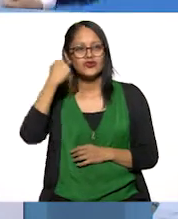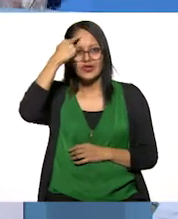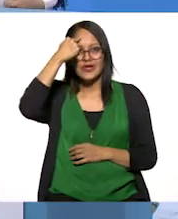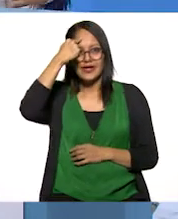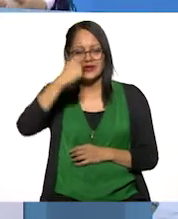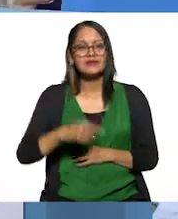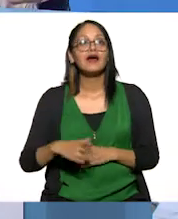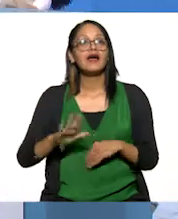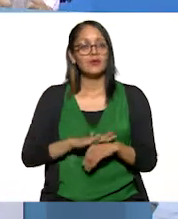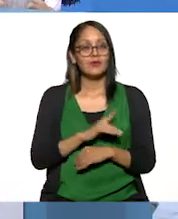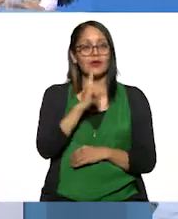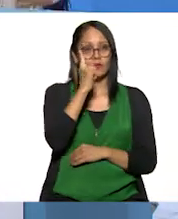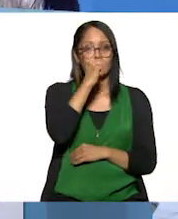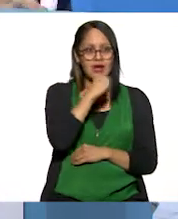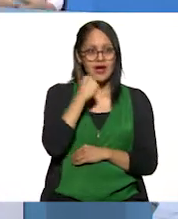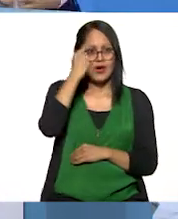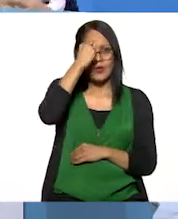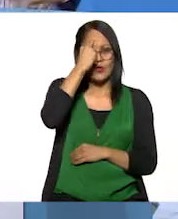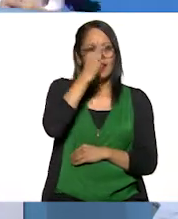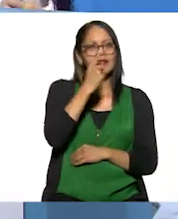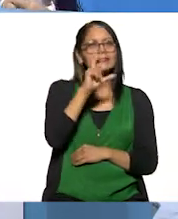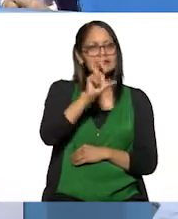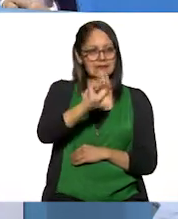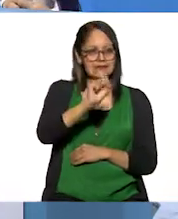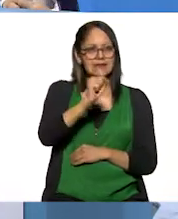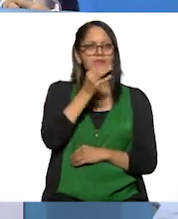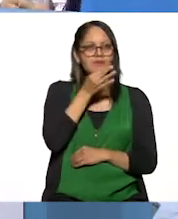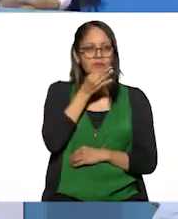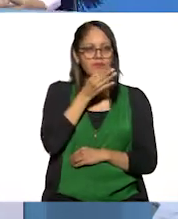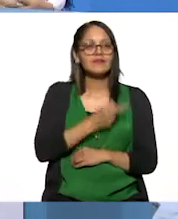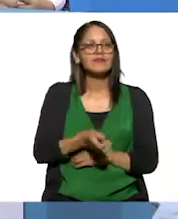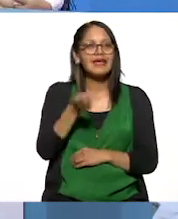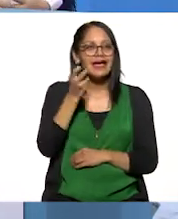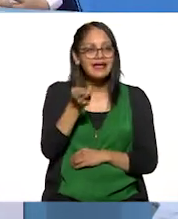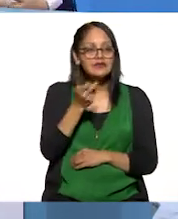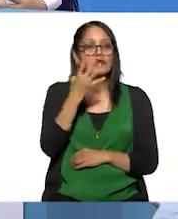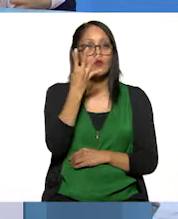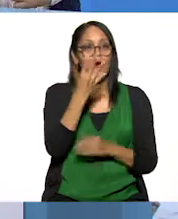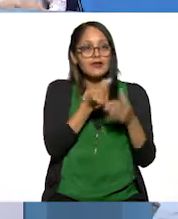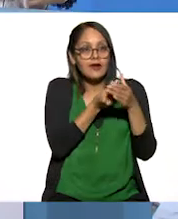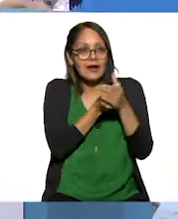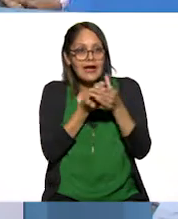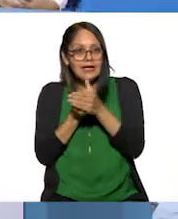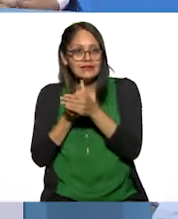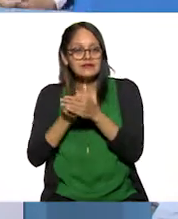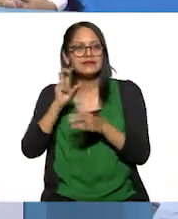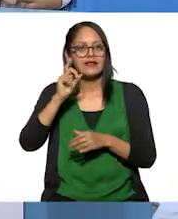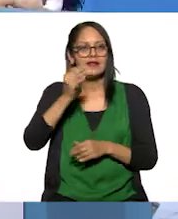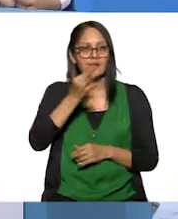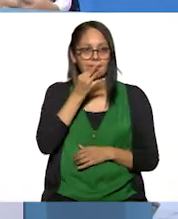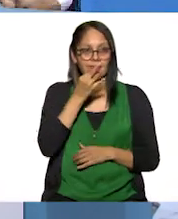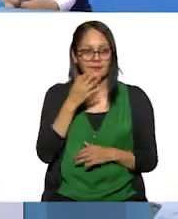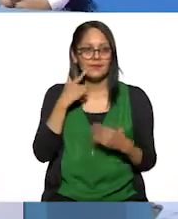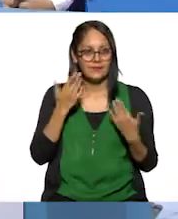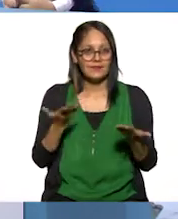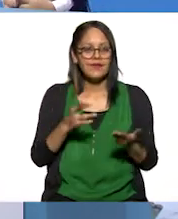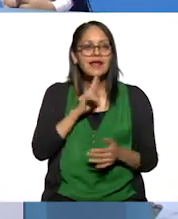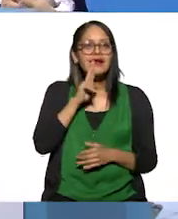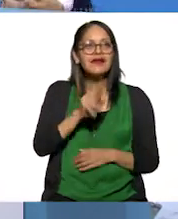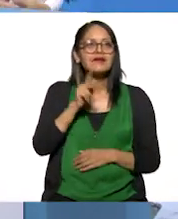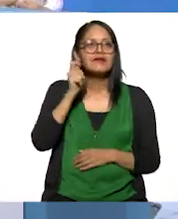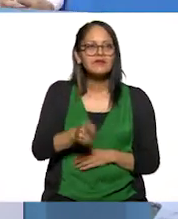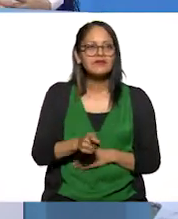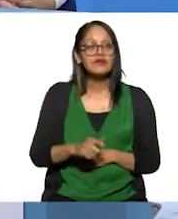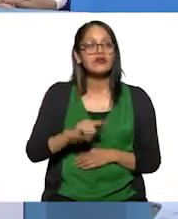¡Dos horas! Porque cada hora tiene 60 minutos, ¿sí? Así es. Y son cuatro clases de 30 minutos. Entonces, respuesta,